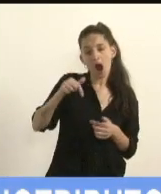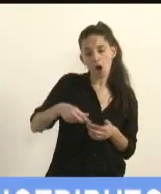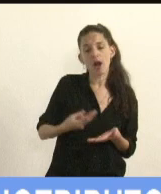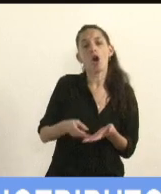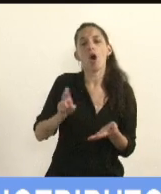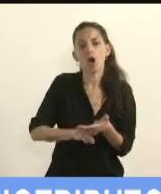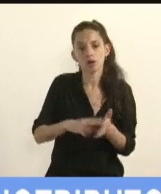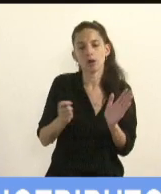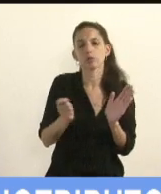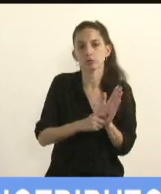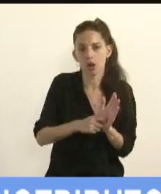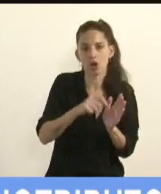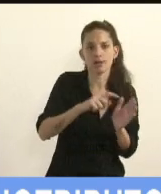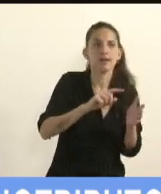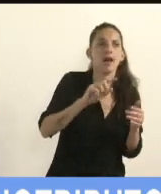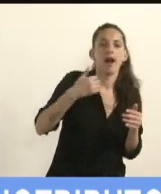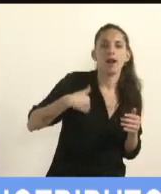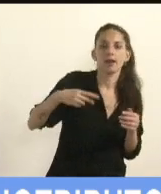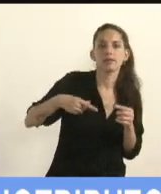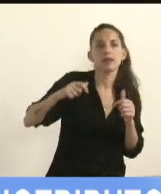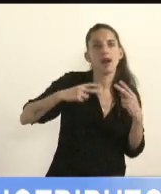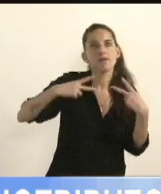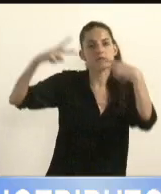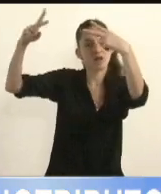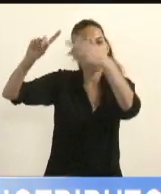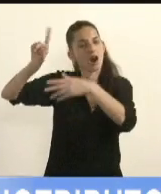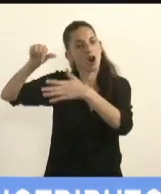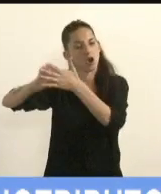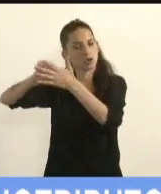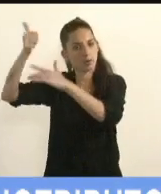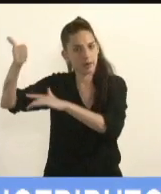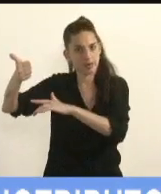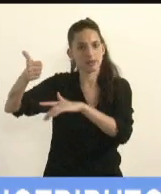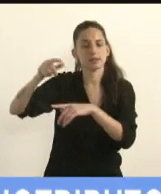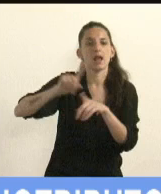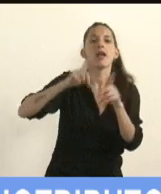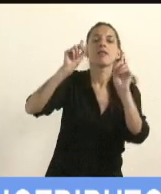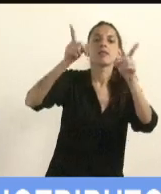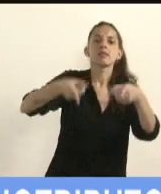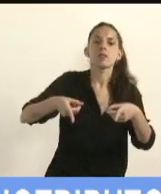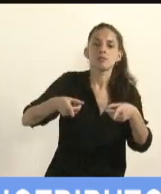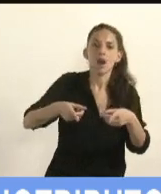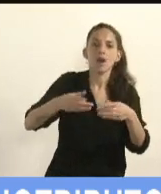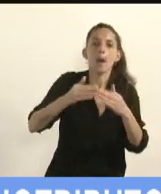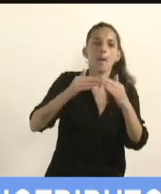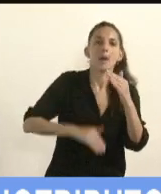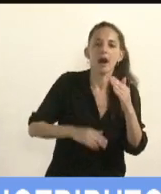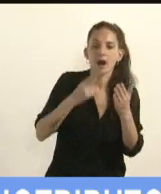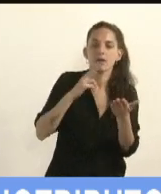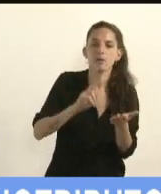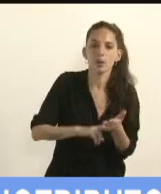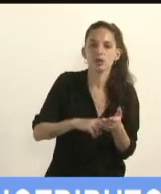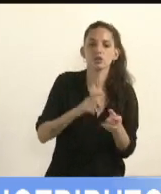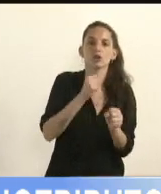su país y va al extranjero. También hubo un proyecto de baja de impuestos, tanto al trabajo, una eliminación